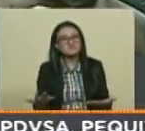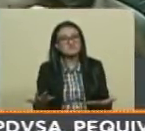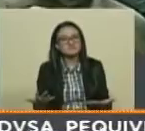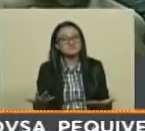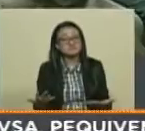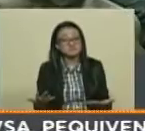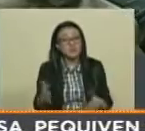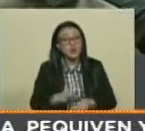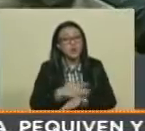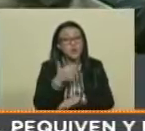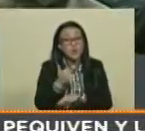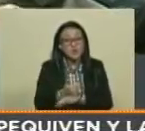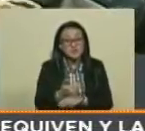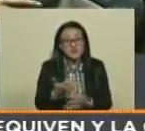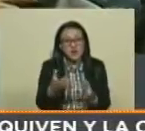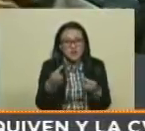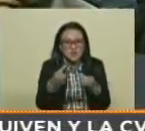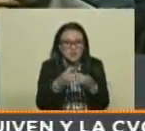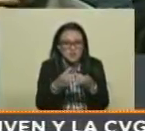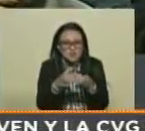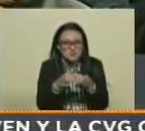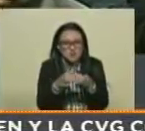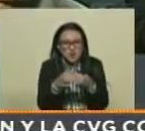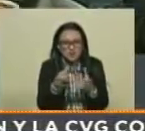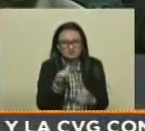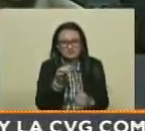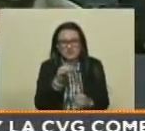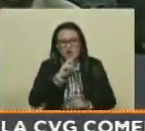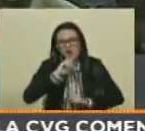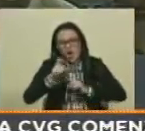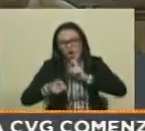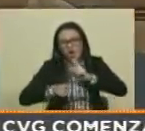vamos a decir, una orgía de sangre, de odio